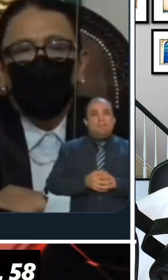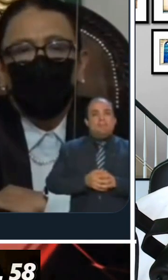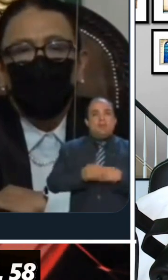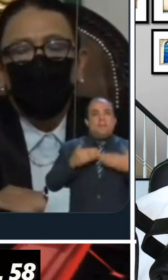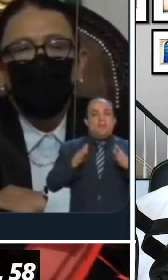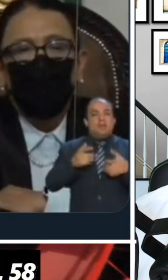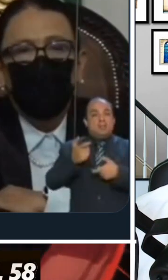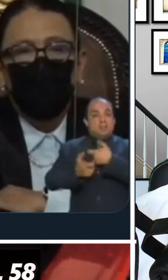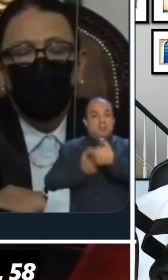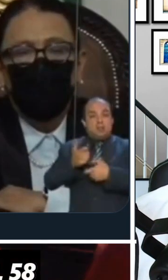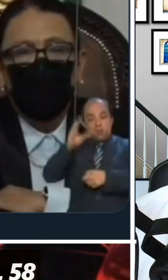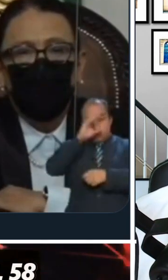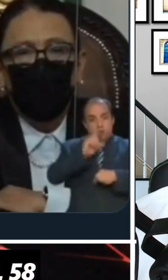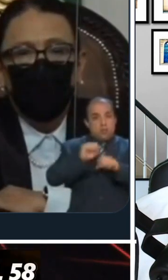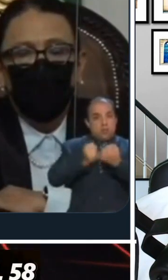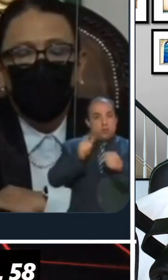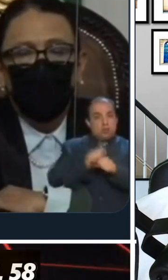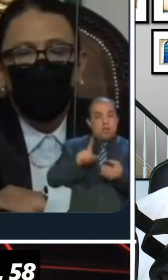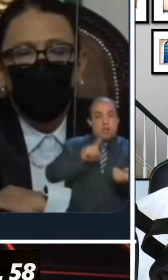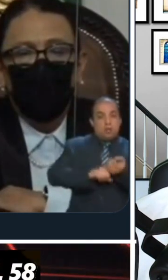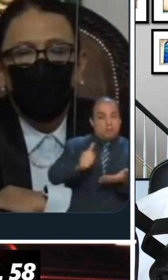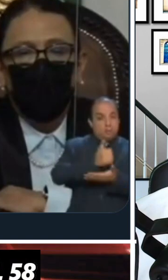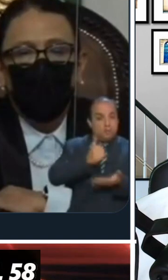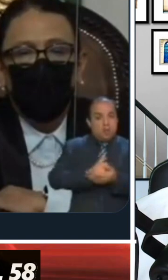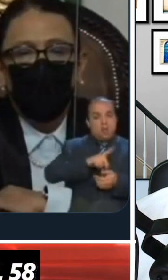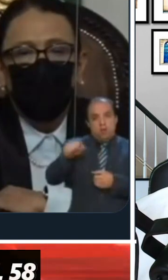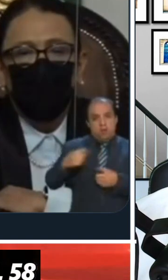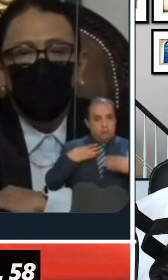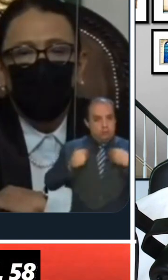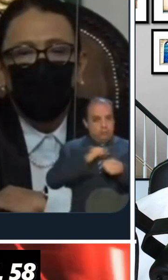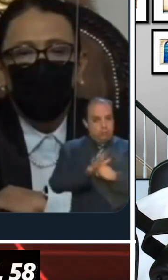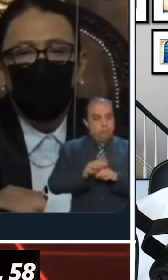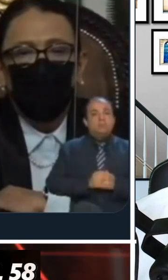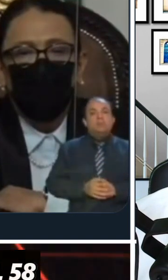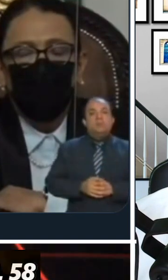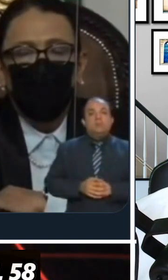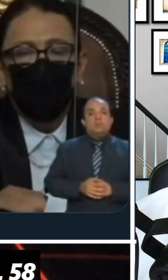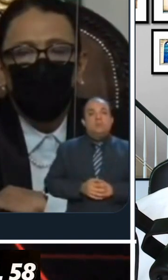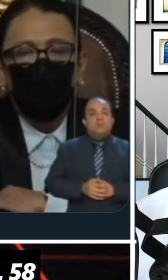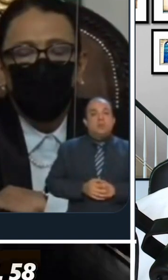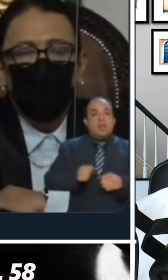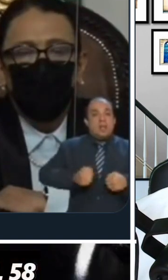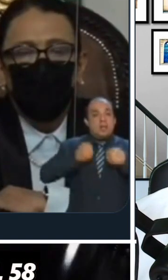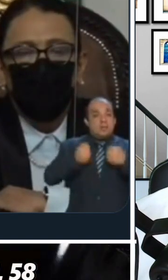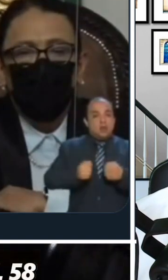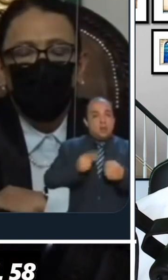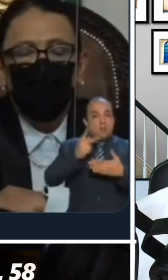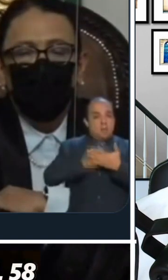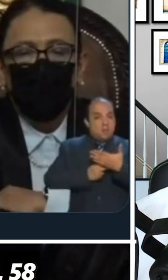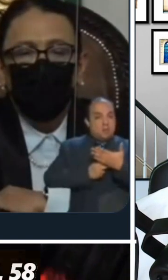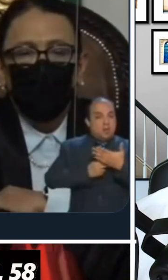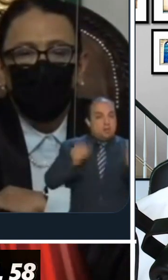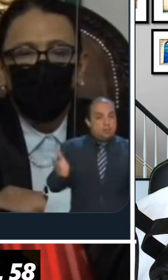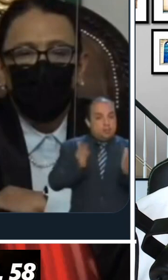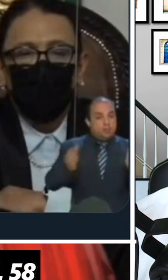reactivación económica, cultural y social de la ciudad después de la pandemia, a consolidar los programas impulsados, a